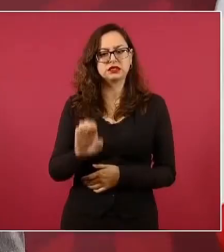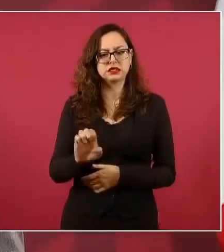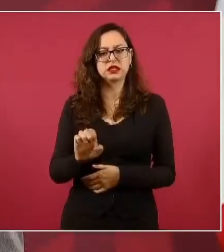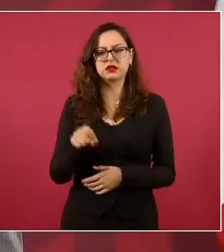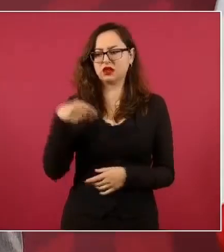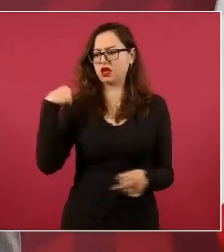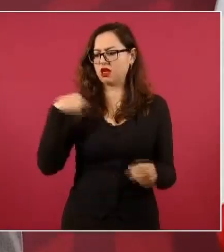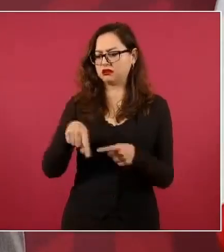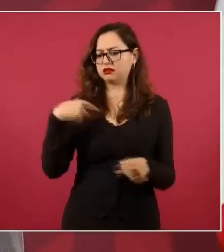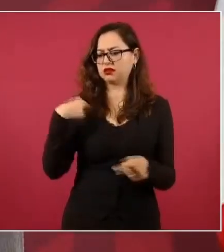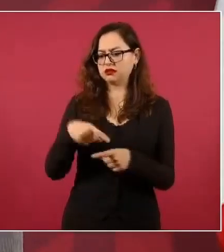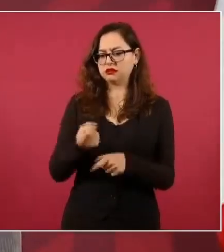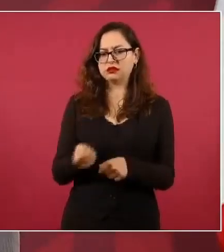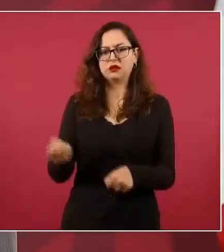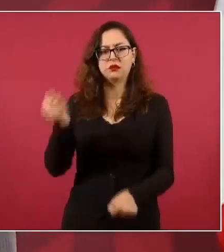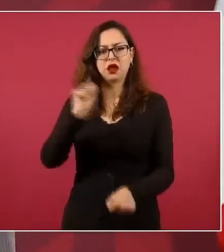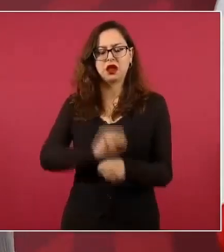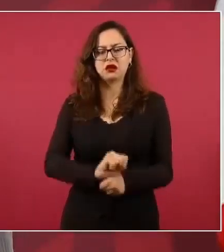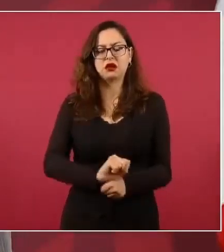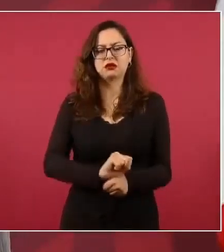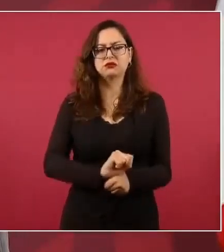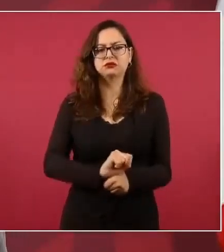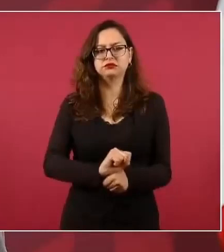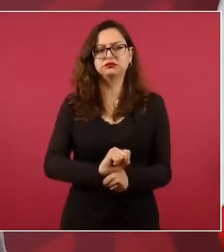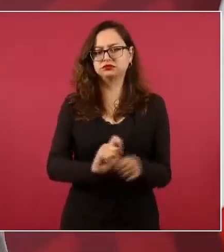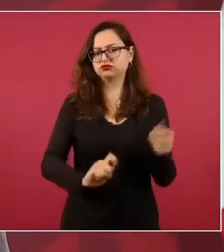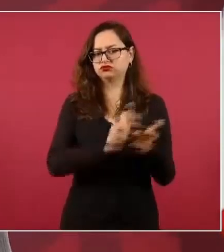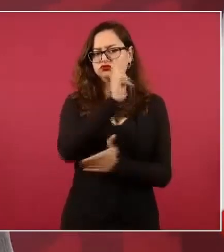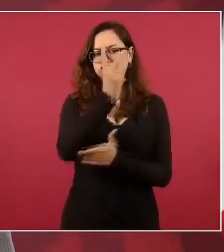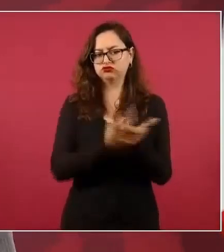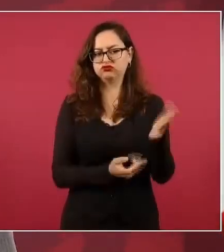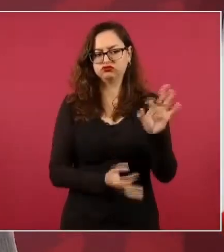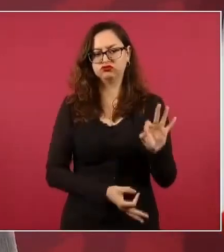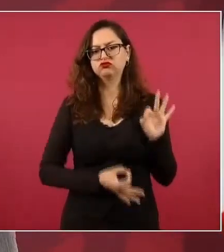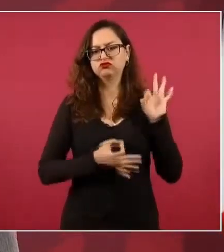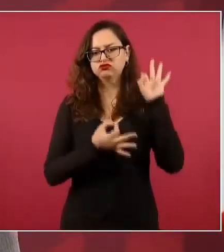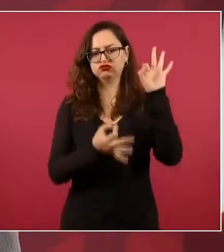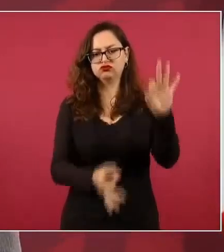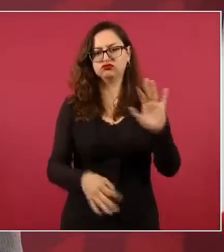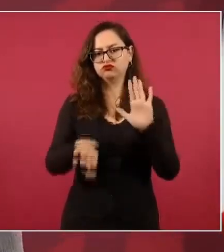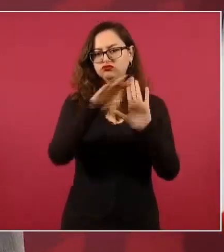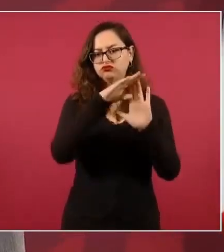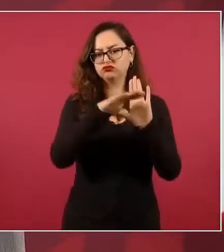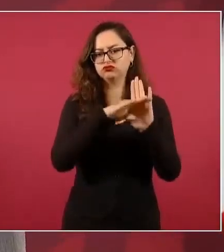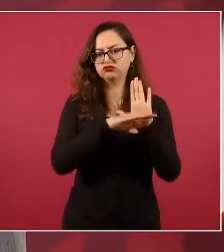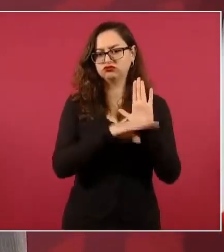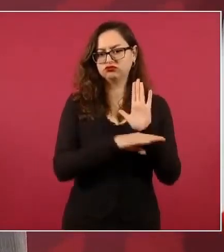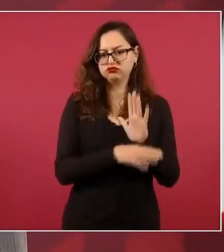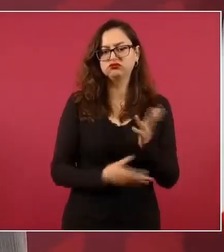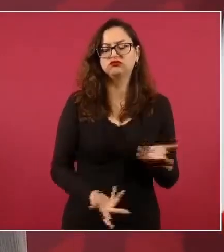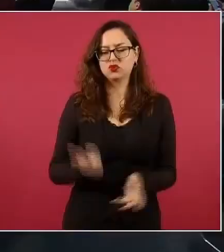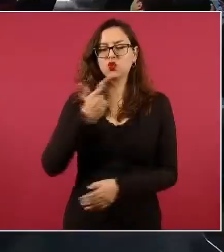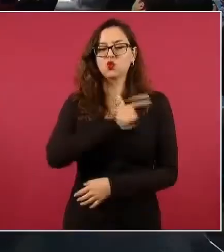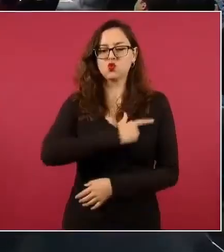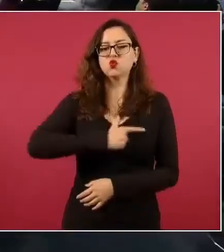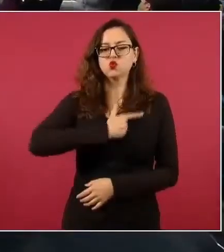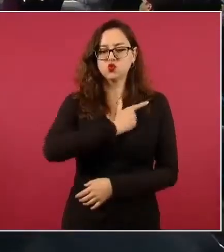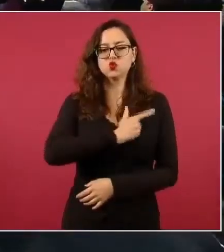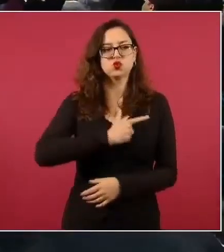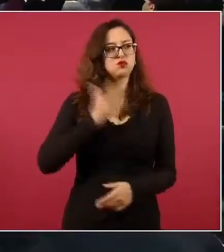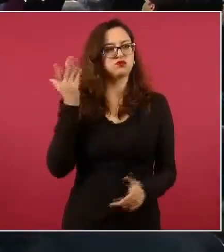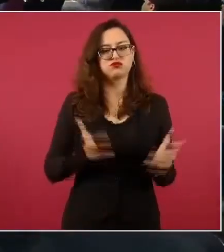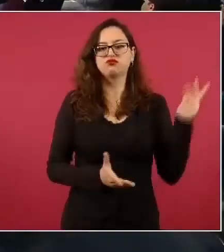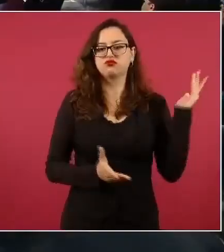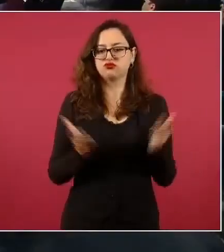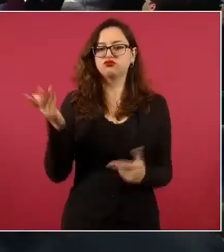esta semana les presenta el programa, y sí, nos da mucho gusto que